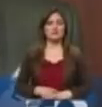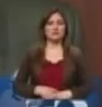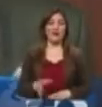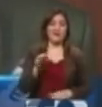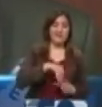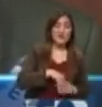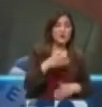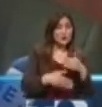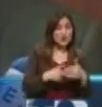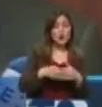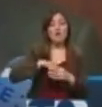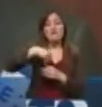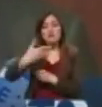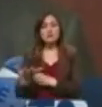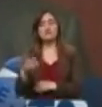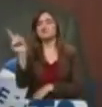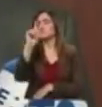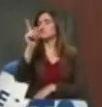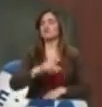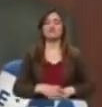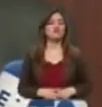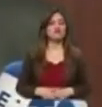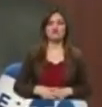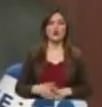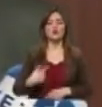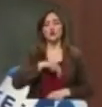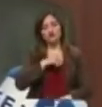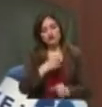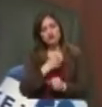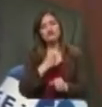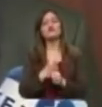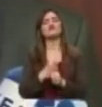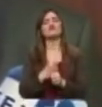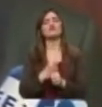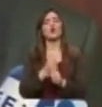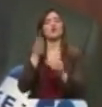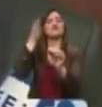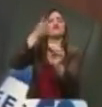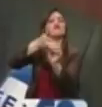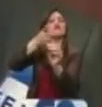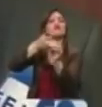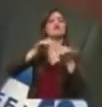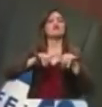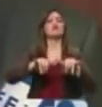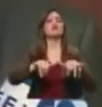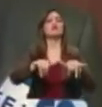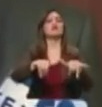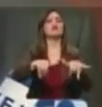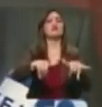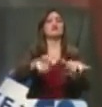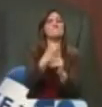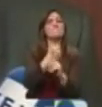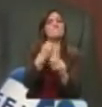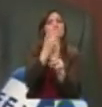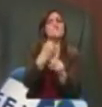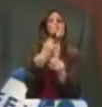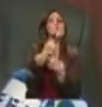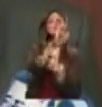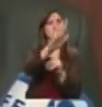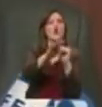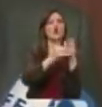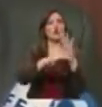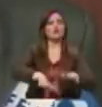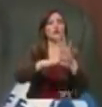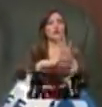fuera de las audiencias o en las audiencias. Nuestro trabajo va a ser y va a continuar siendo un trabajo de lucha frontal en contra